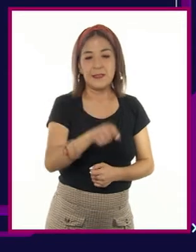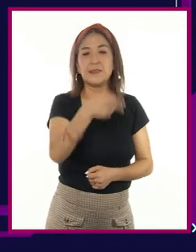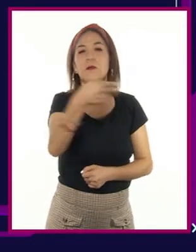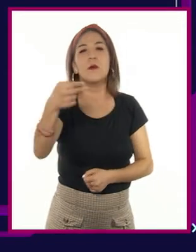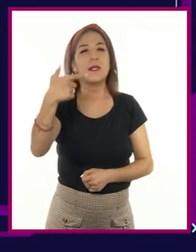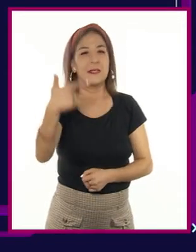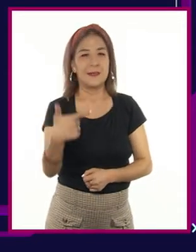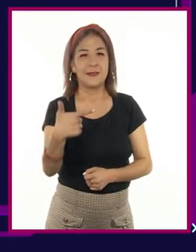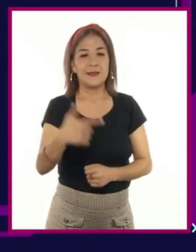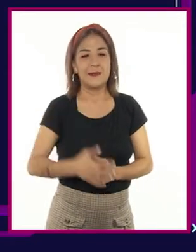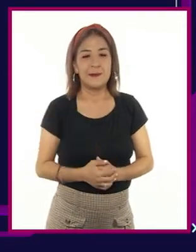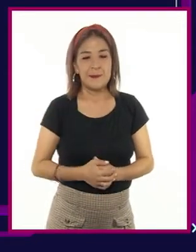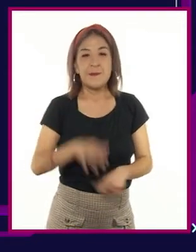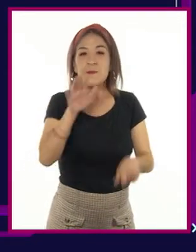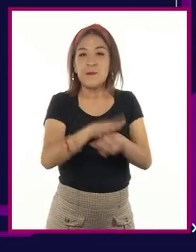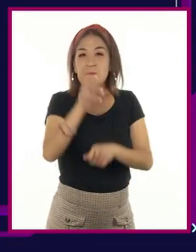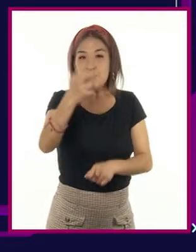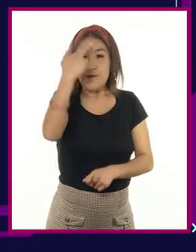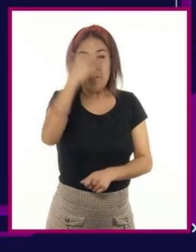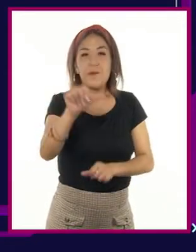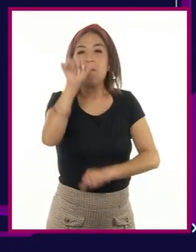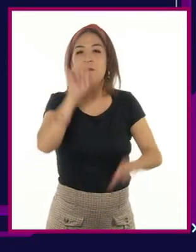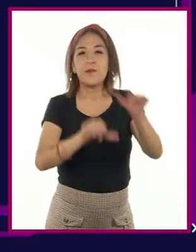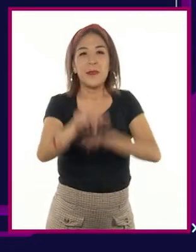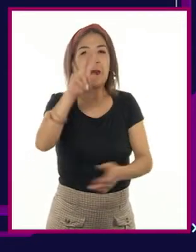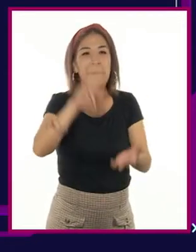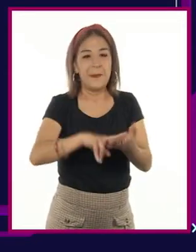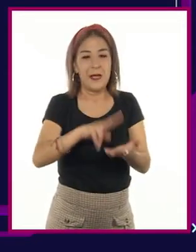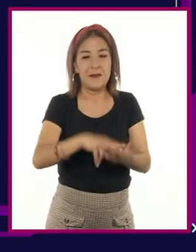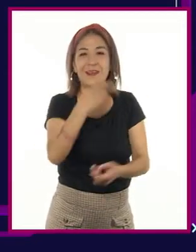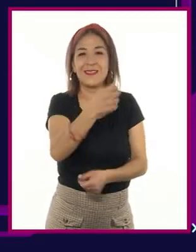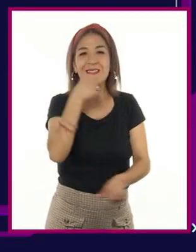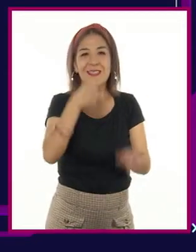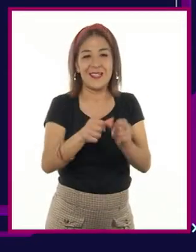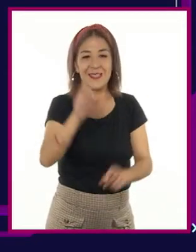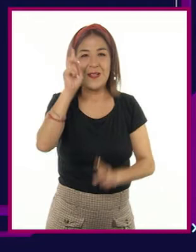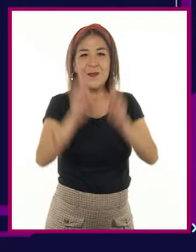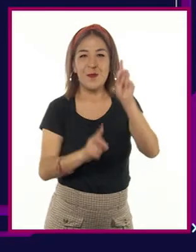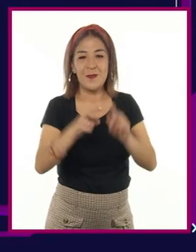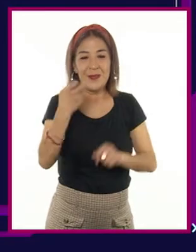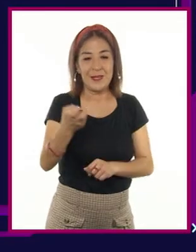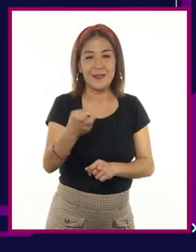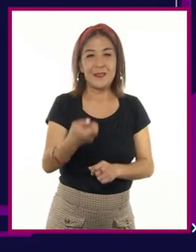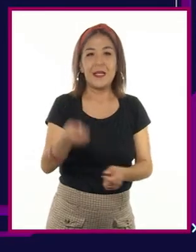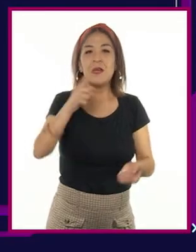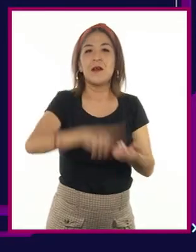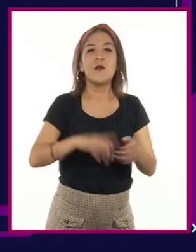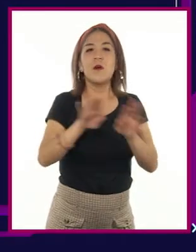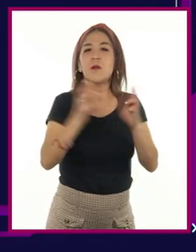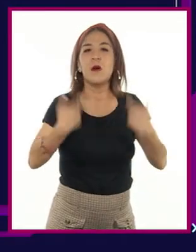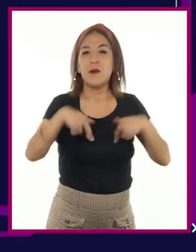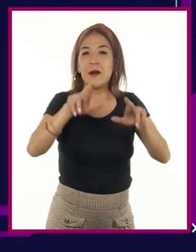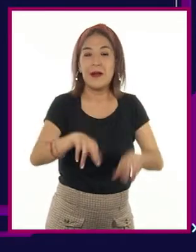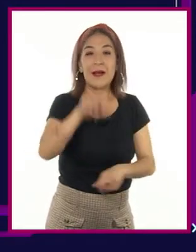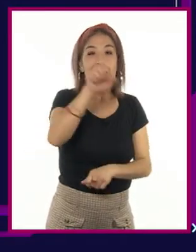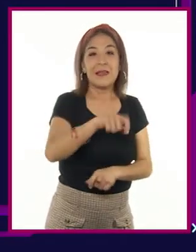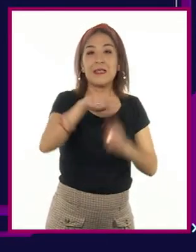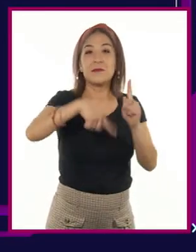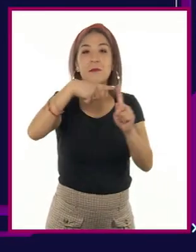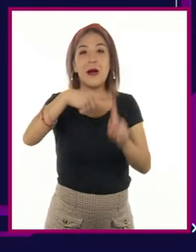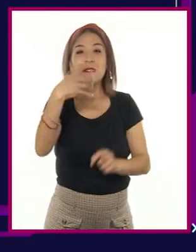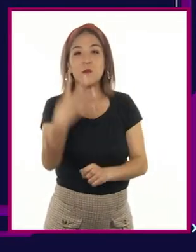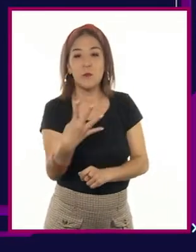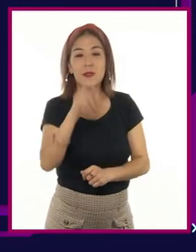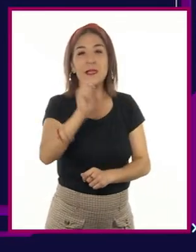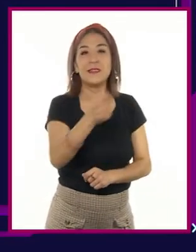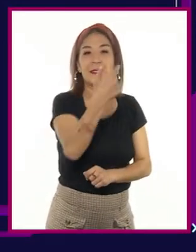7 por lo tanto si sustituimos el valor de la incógnita en la base representada por x 4 se tiene